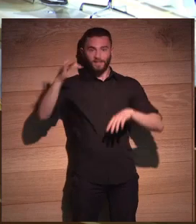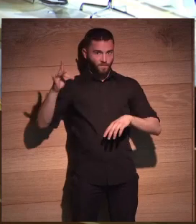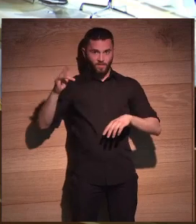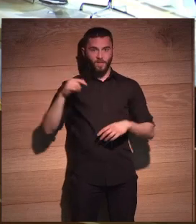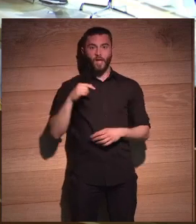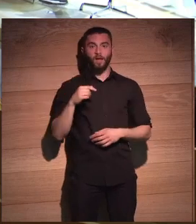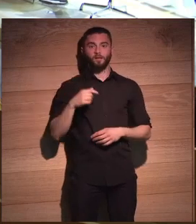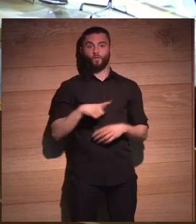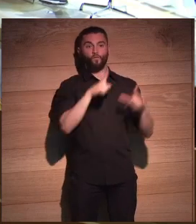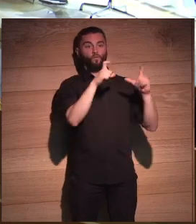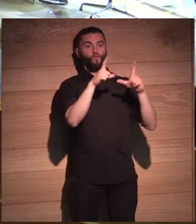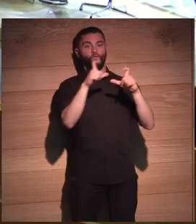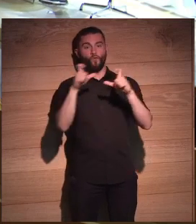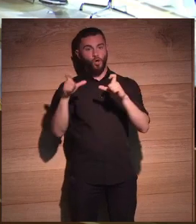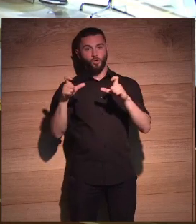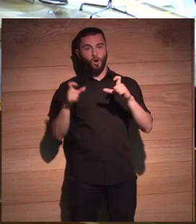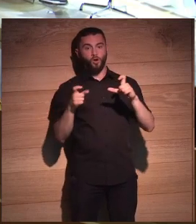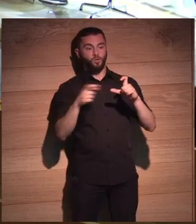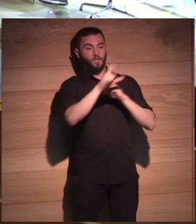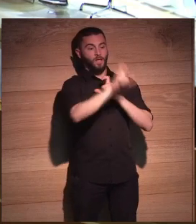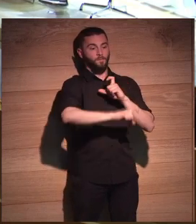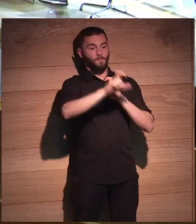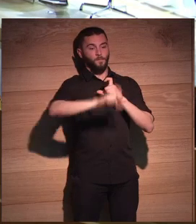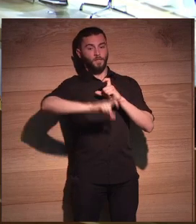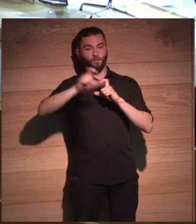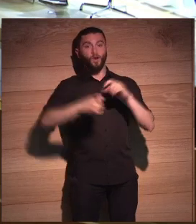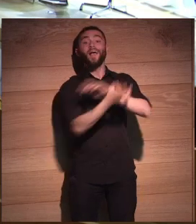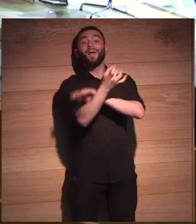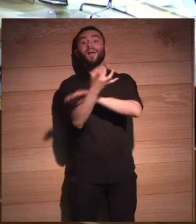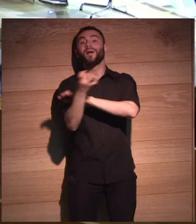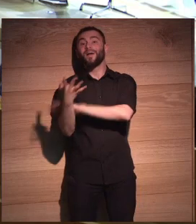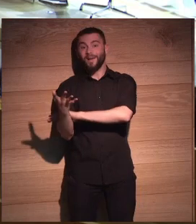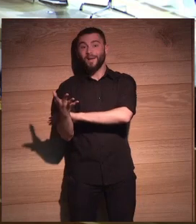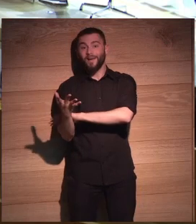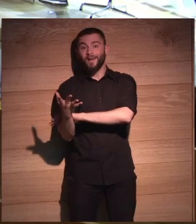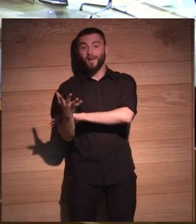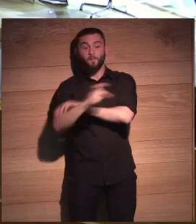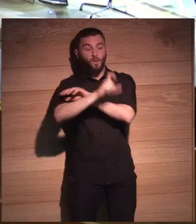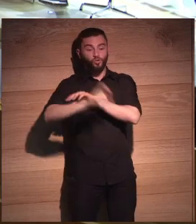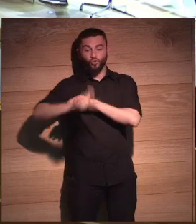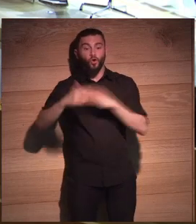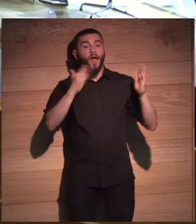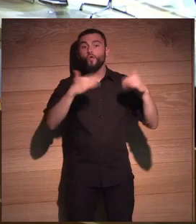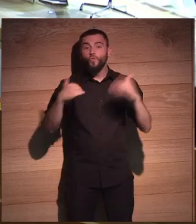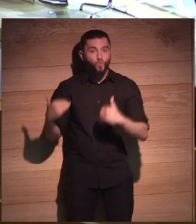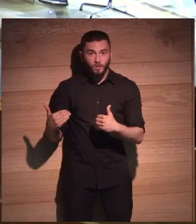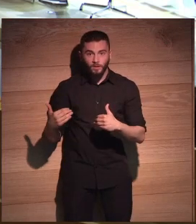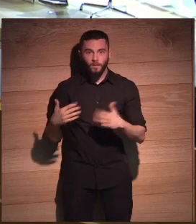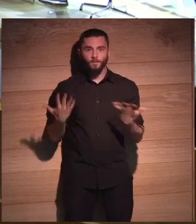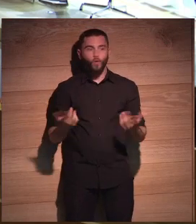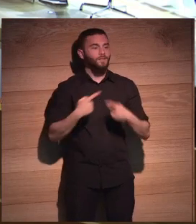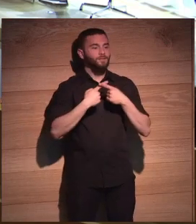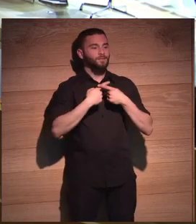crea las fotos de las personas que ya no existen, exacto, que no se puede